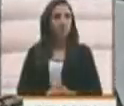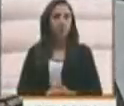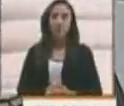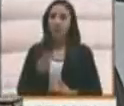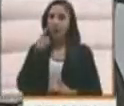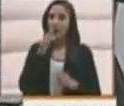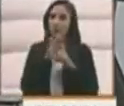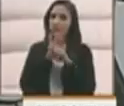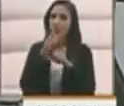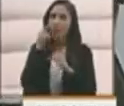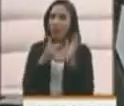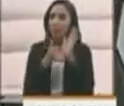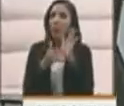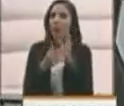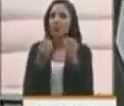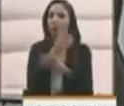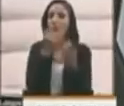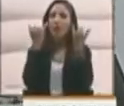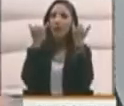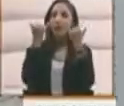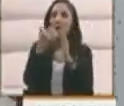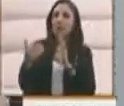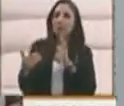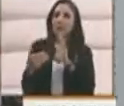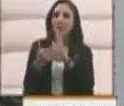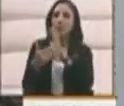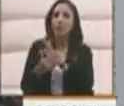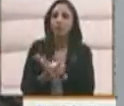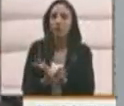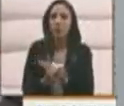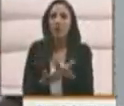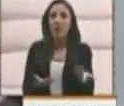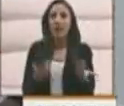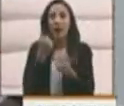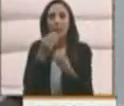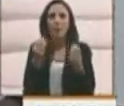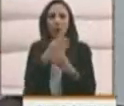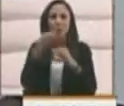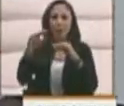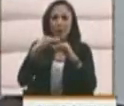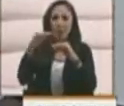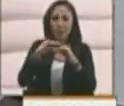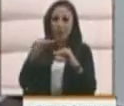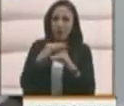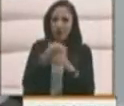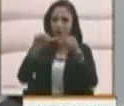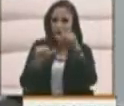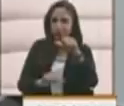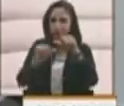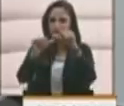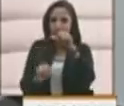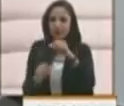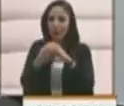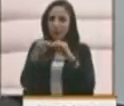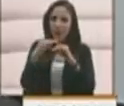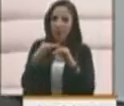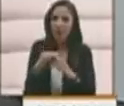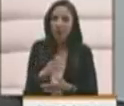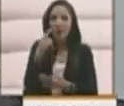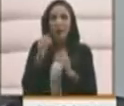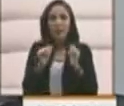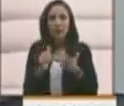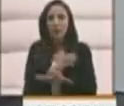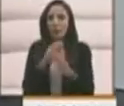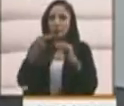detrás de este intento de magnicidio. Inmediatamente llegan muchísimos mensajes que queremos leer para ustedes. mensajes que nos